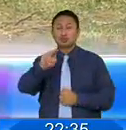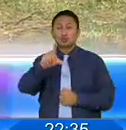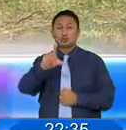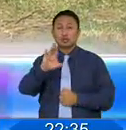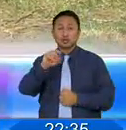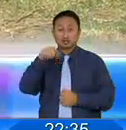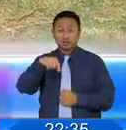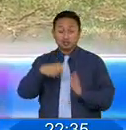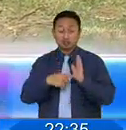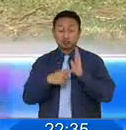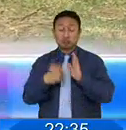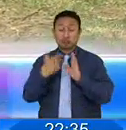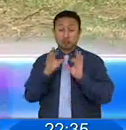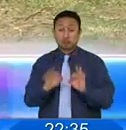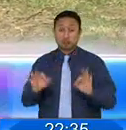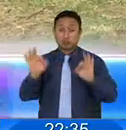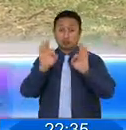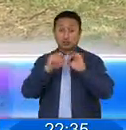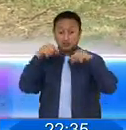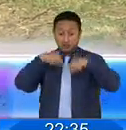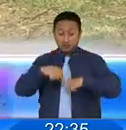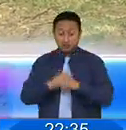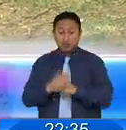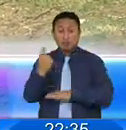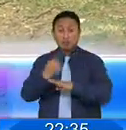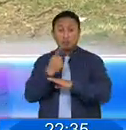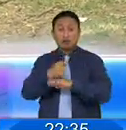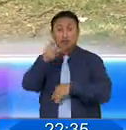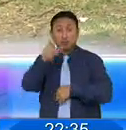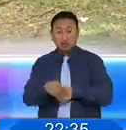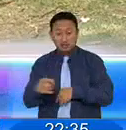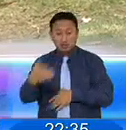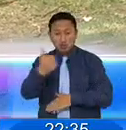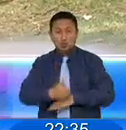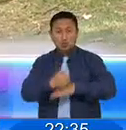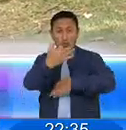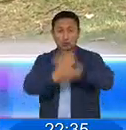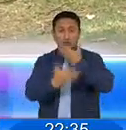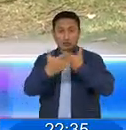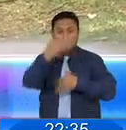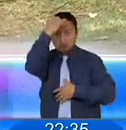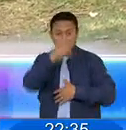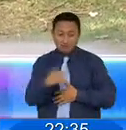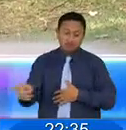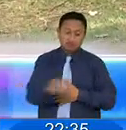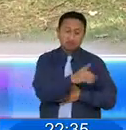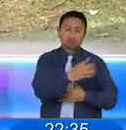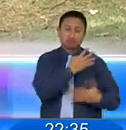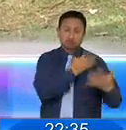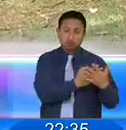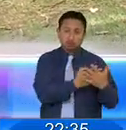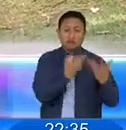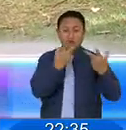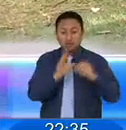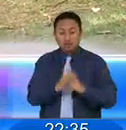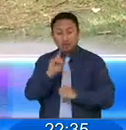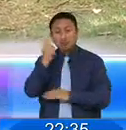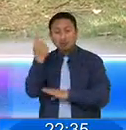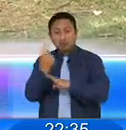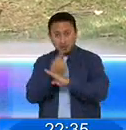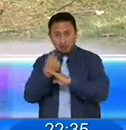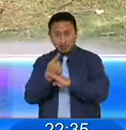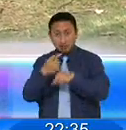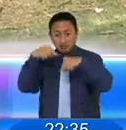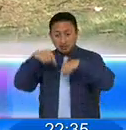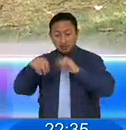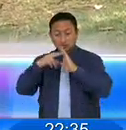histórico importante porque es la primera vez que llega un caso de desaparecidos a la justicia con una sentencia condenatoria y también es la primera vez que como